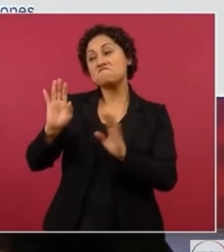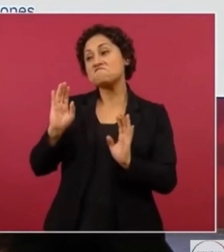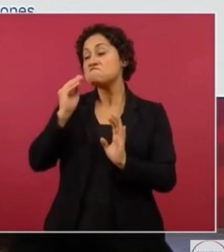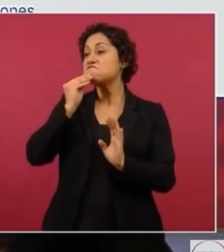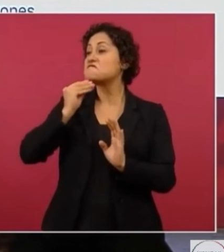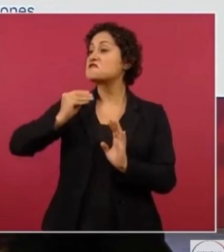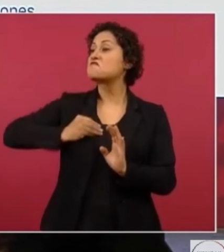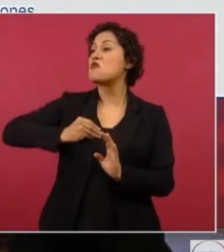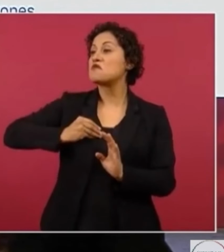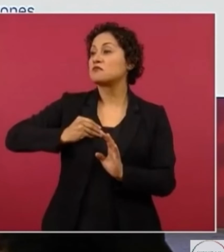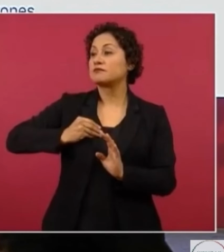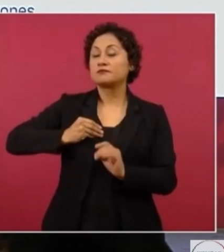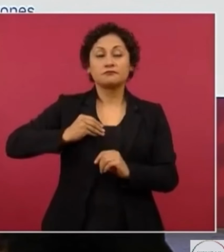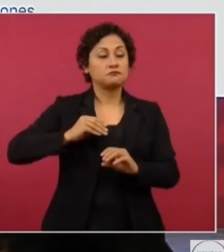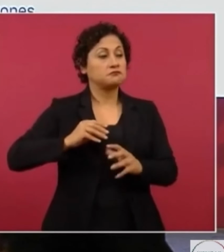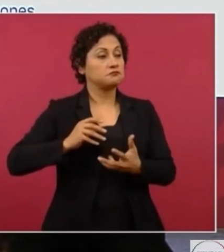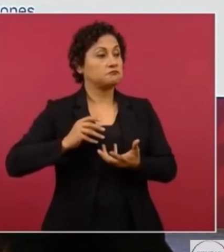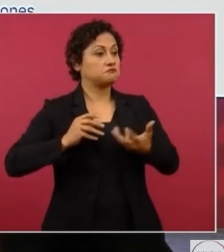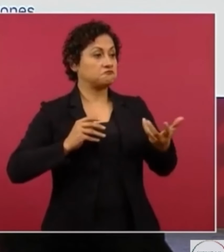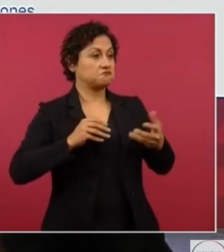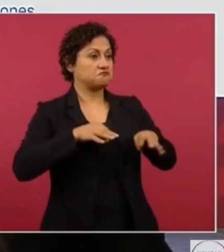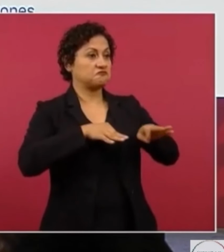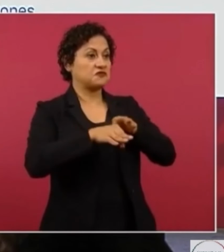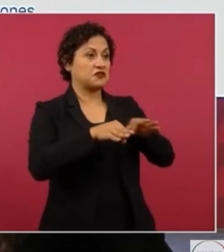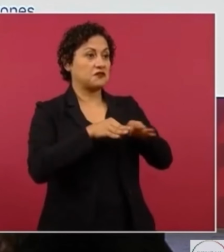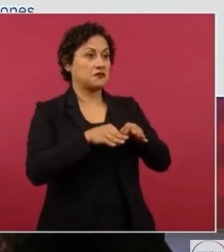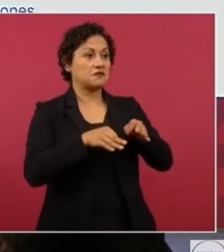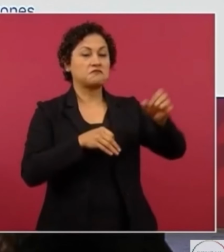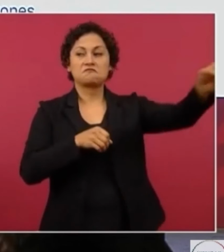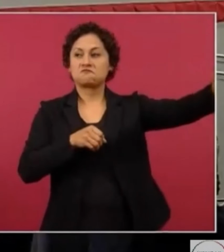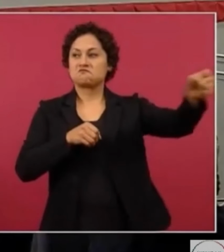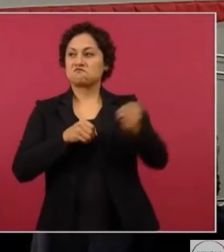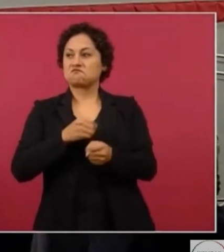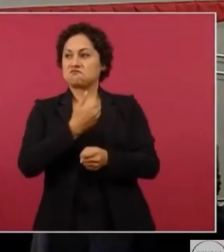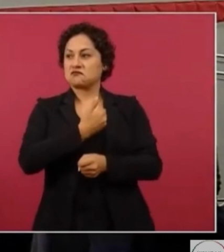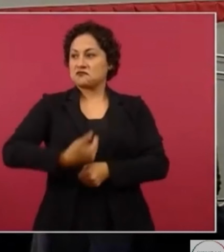en empleados que ponen presidentes.